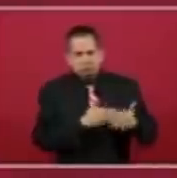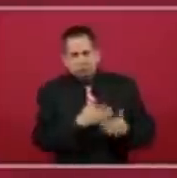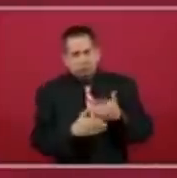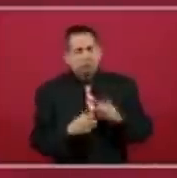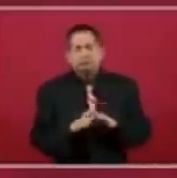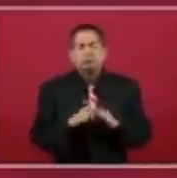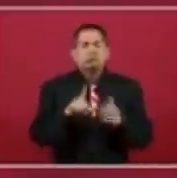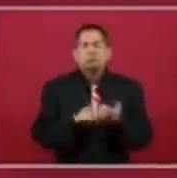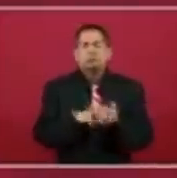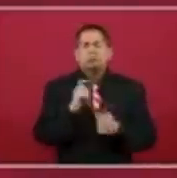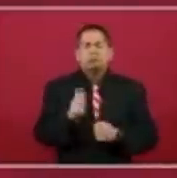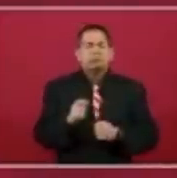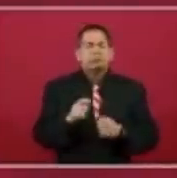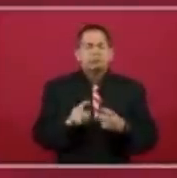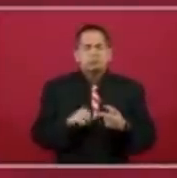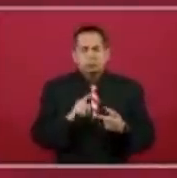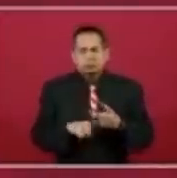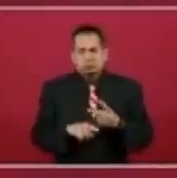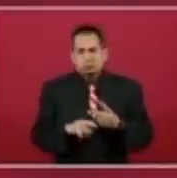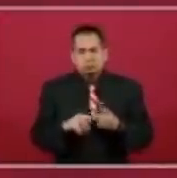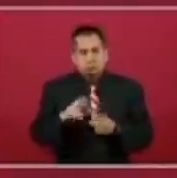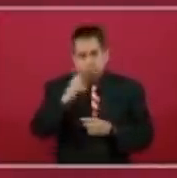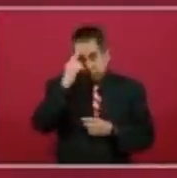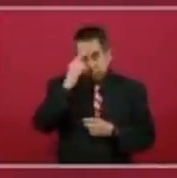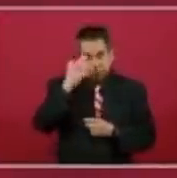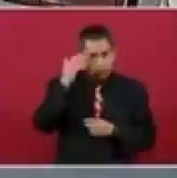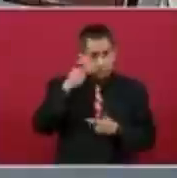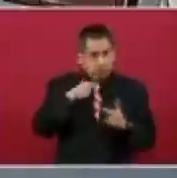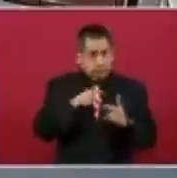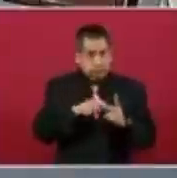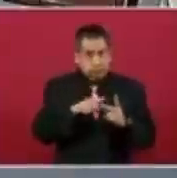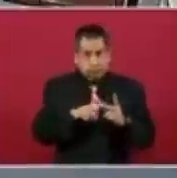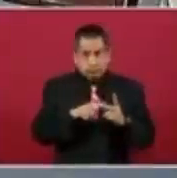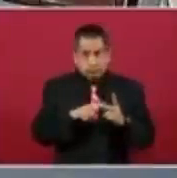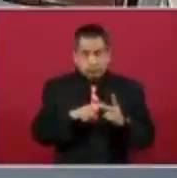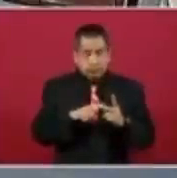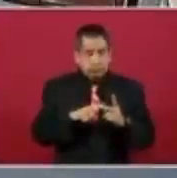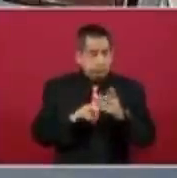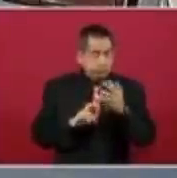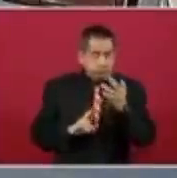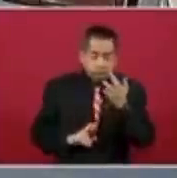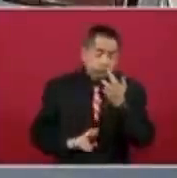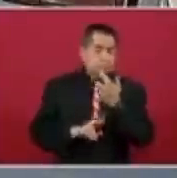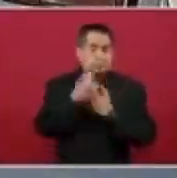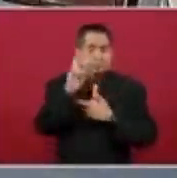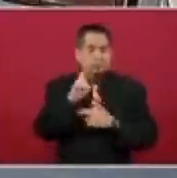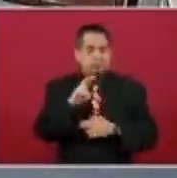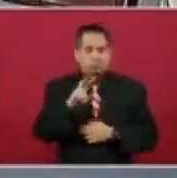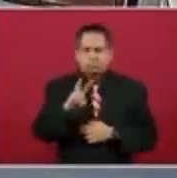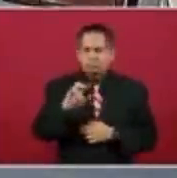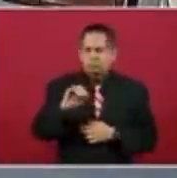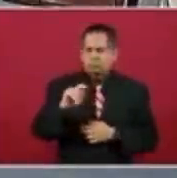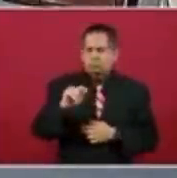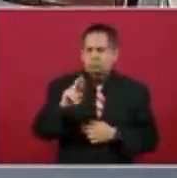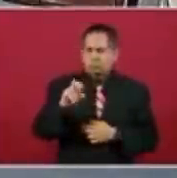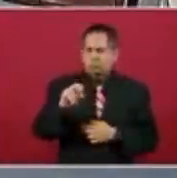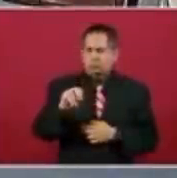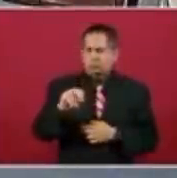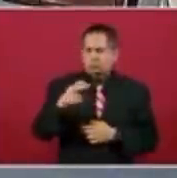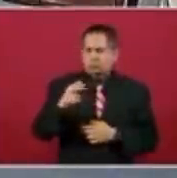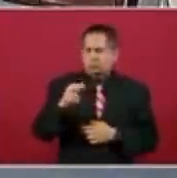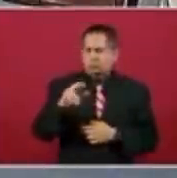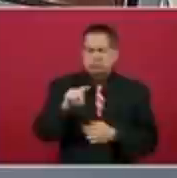de el golpe militar de Victoriano Huerta a